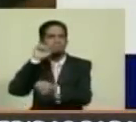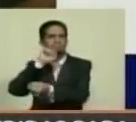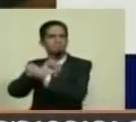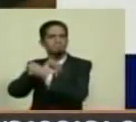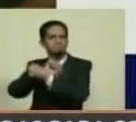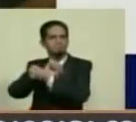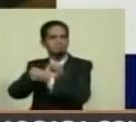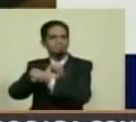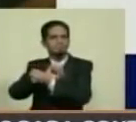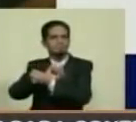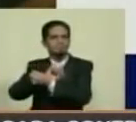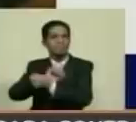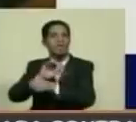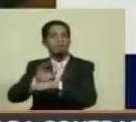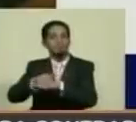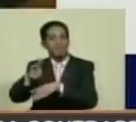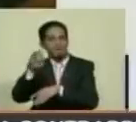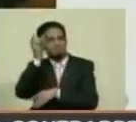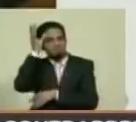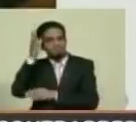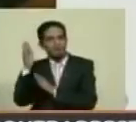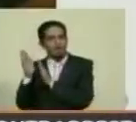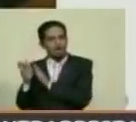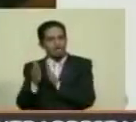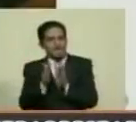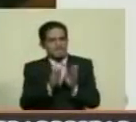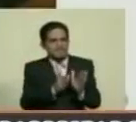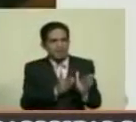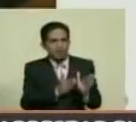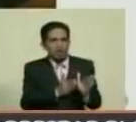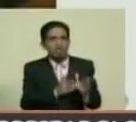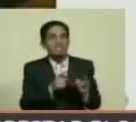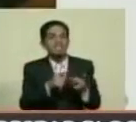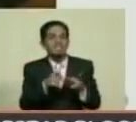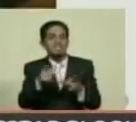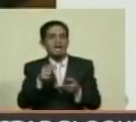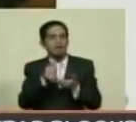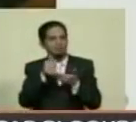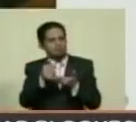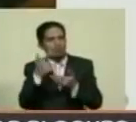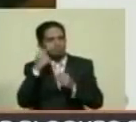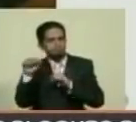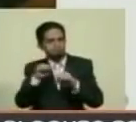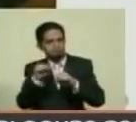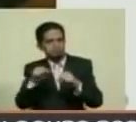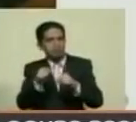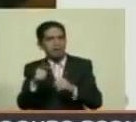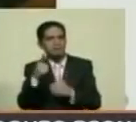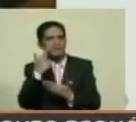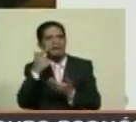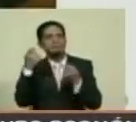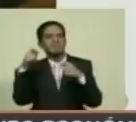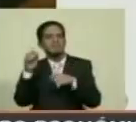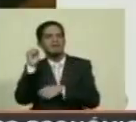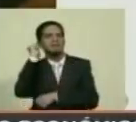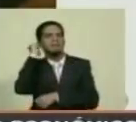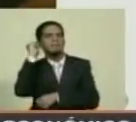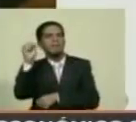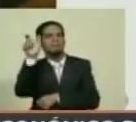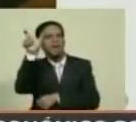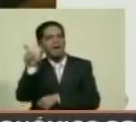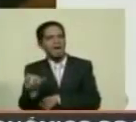sido el organizador, autor intelectual y planificador del homicidio de nuestro hermano, el